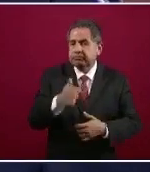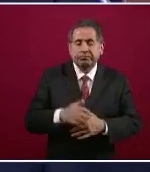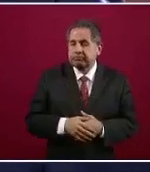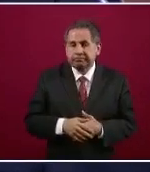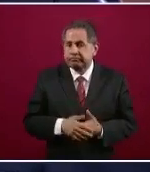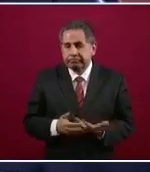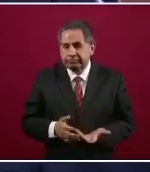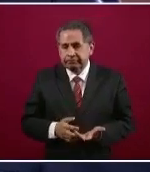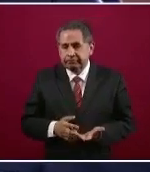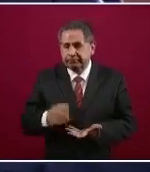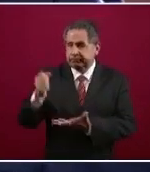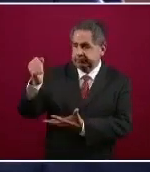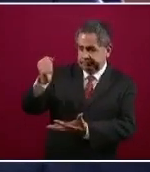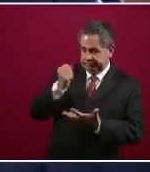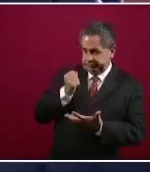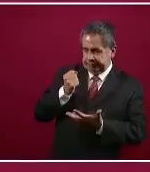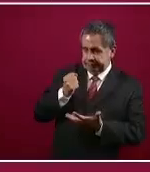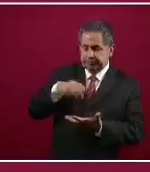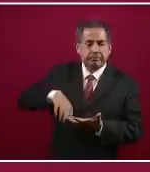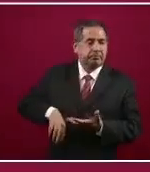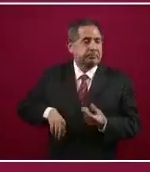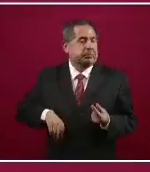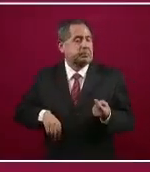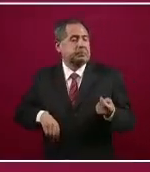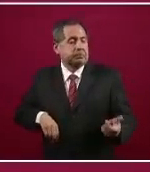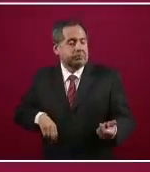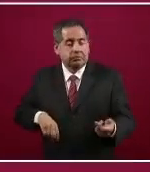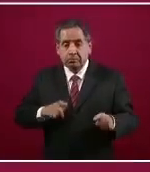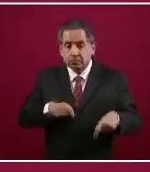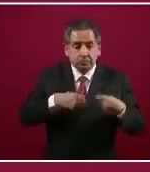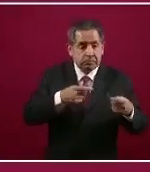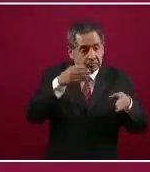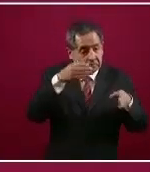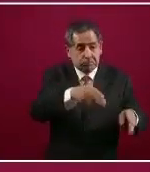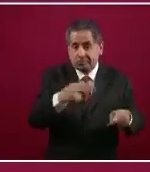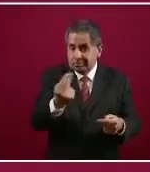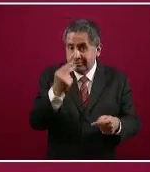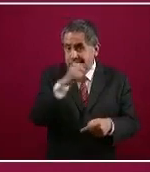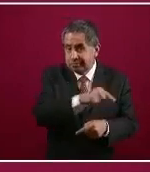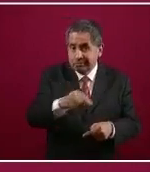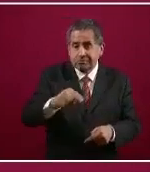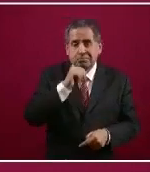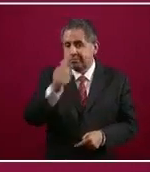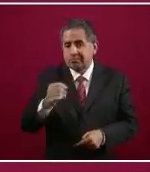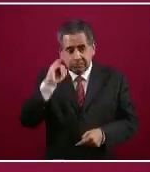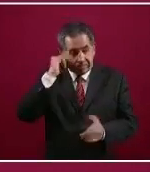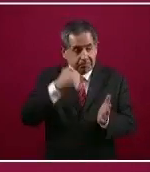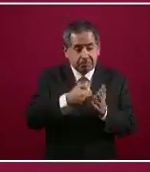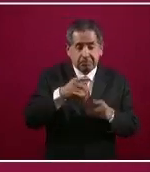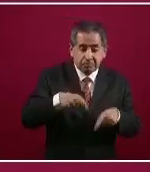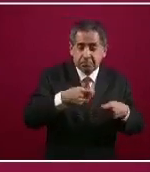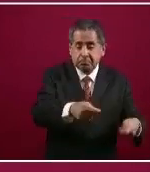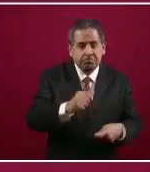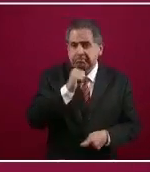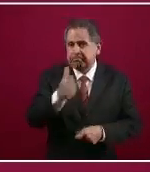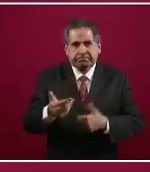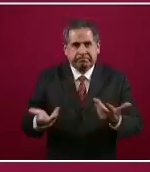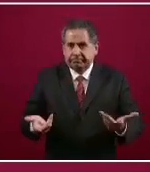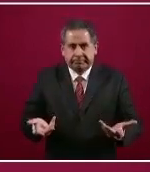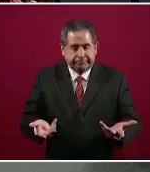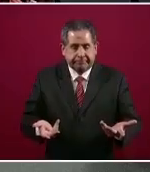decir, no le llegaba a los beneficiarios, no les llegaba a los campesinos,